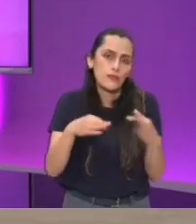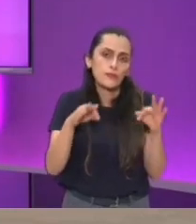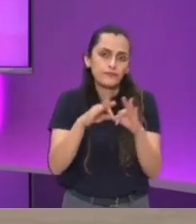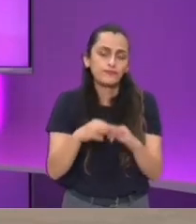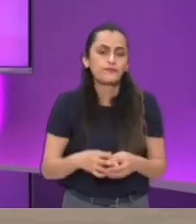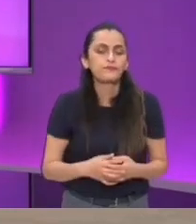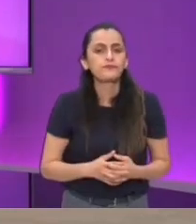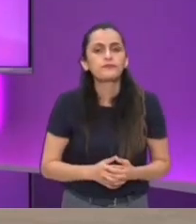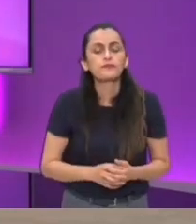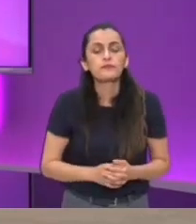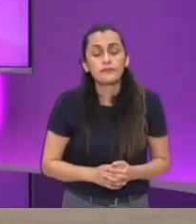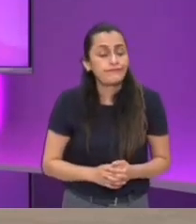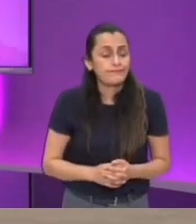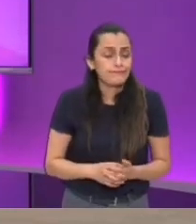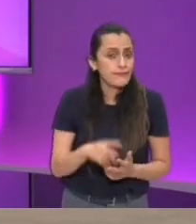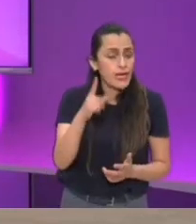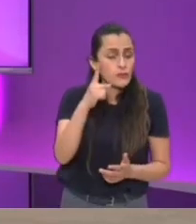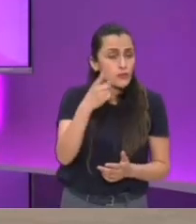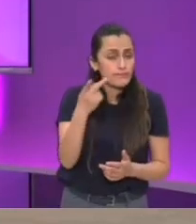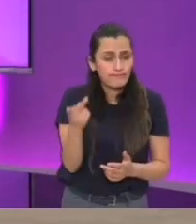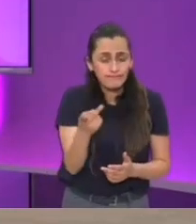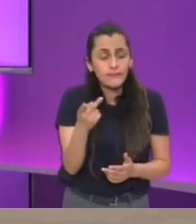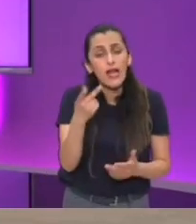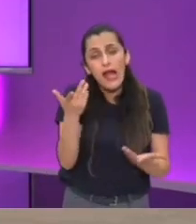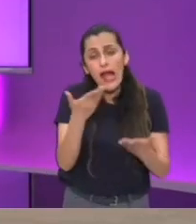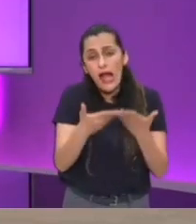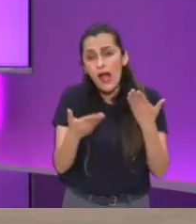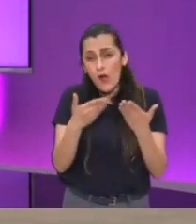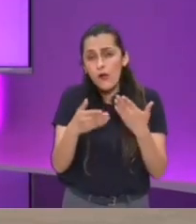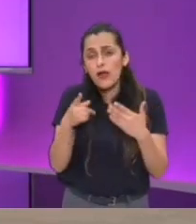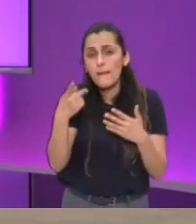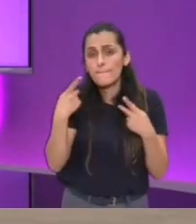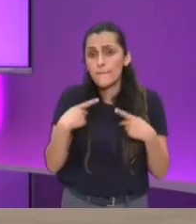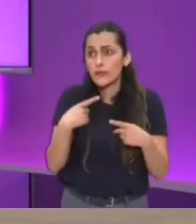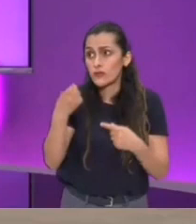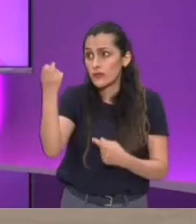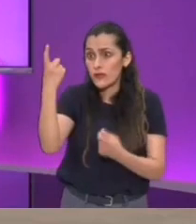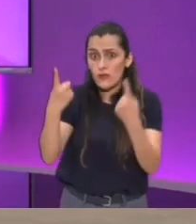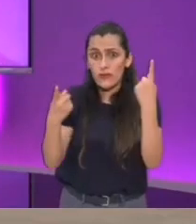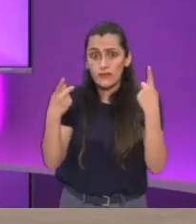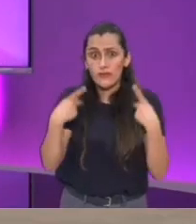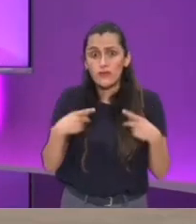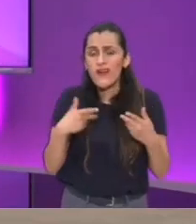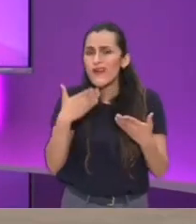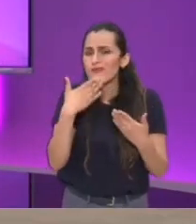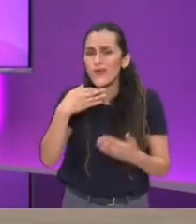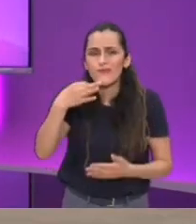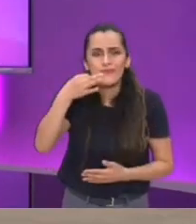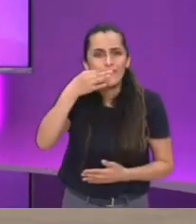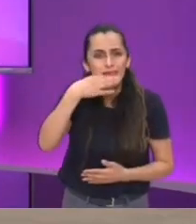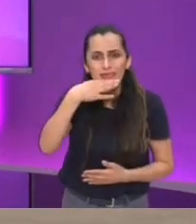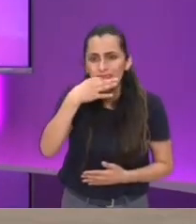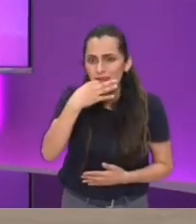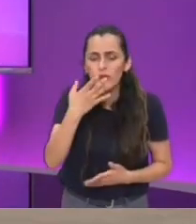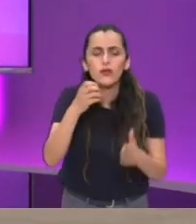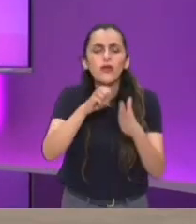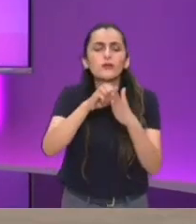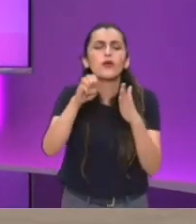una realidad también que en este momento muchas personas no están teniendo sus medicamentos para tratar enfermedades